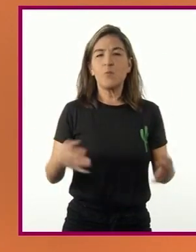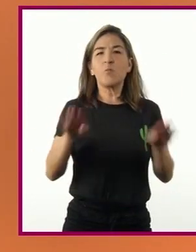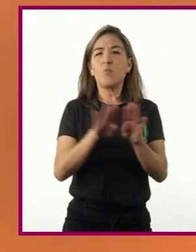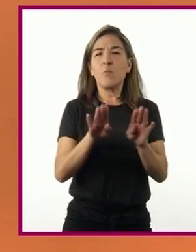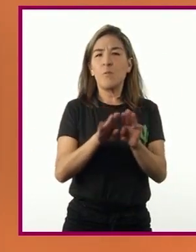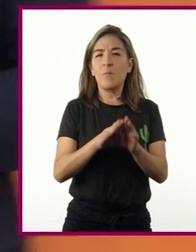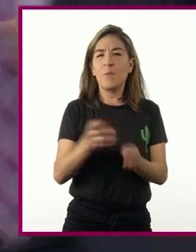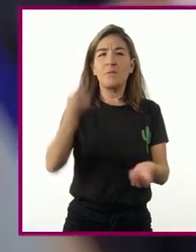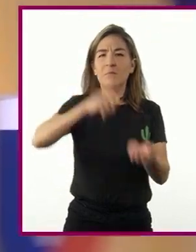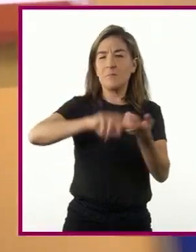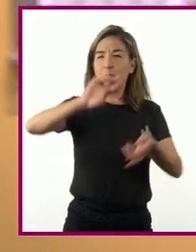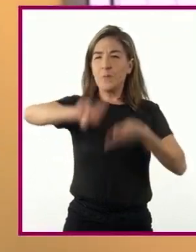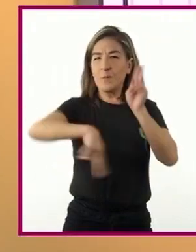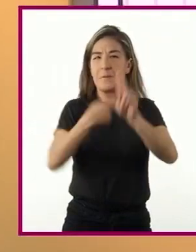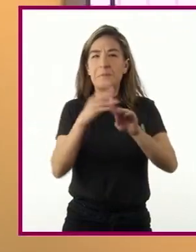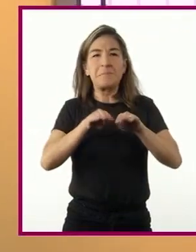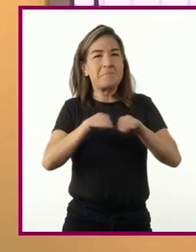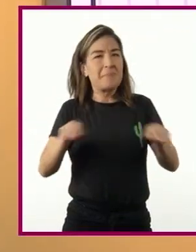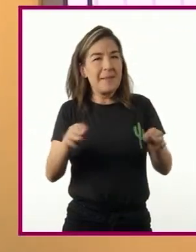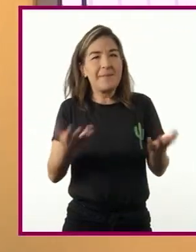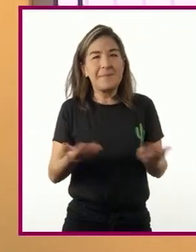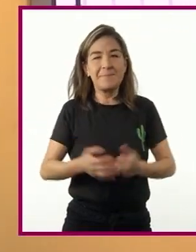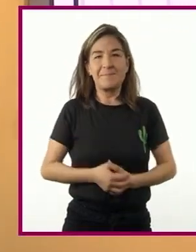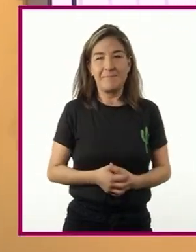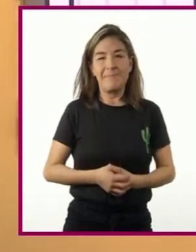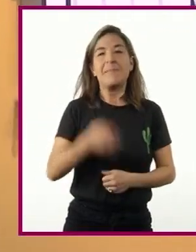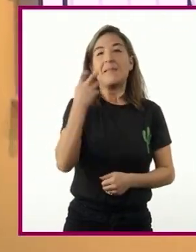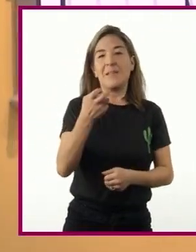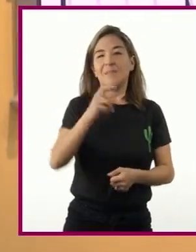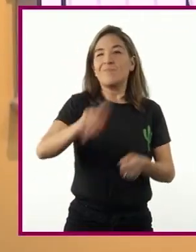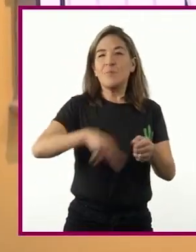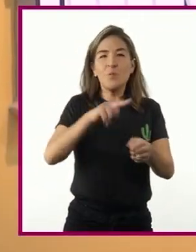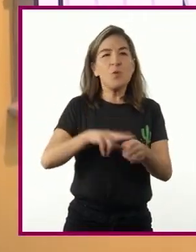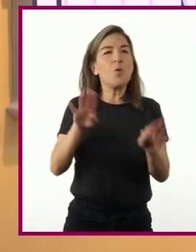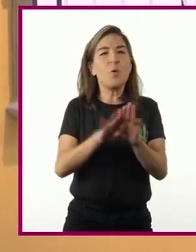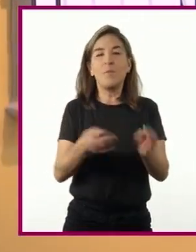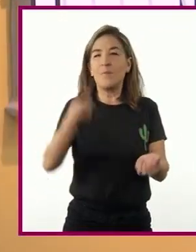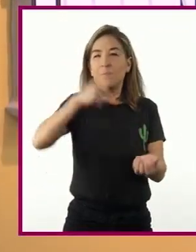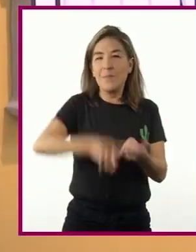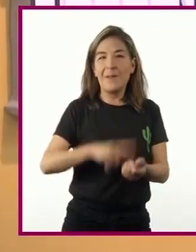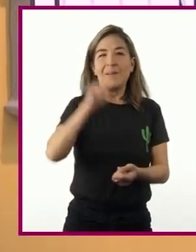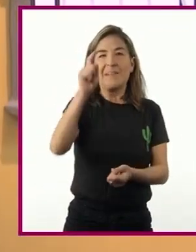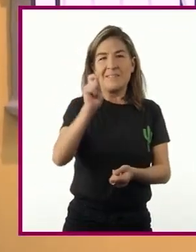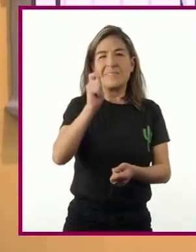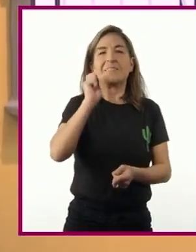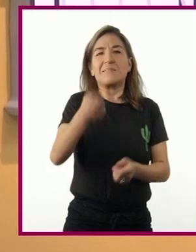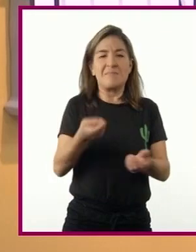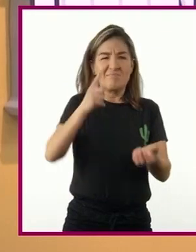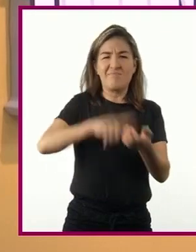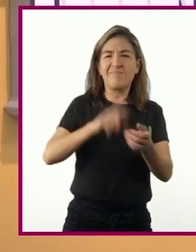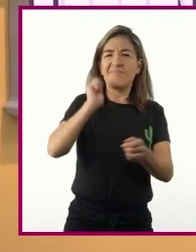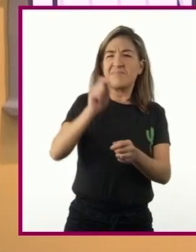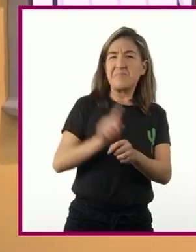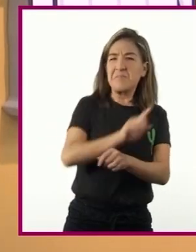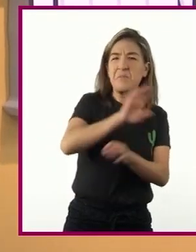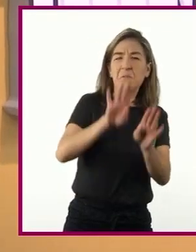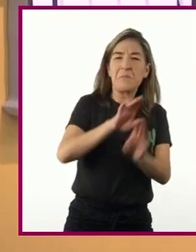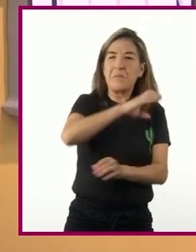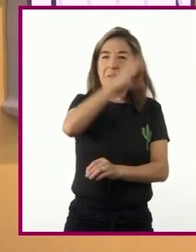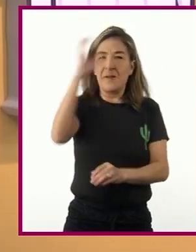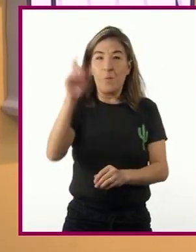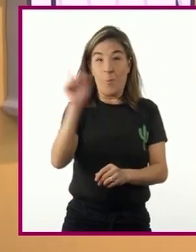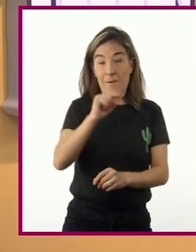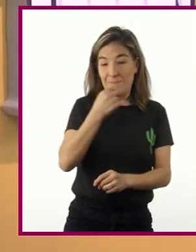el universo? Es parte de nuestra naturaleza el inferir acerca de lo que hay más allá. Cuando somos pequeños,